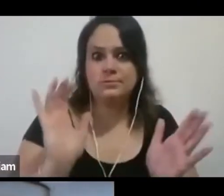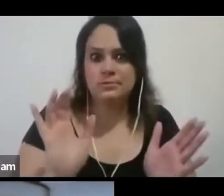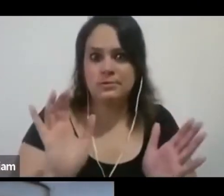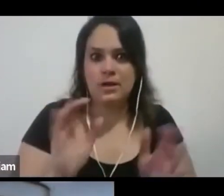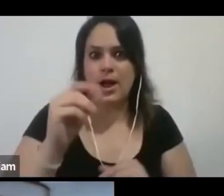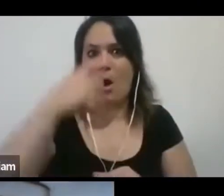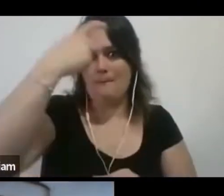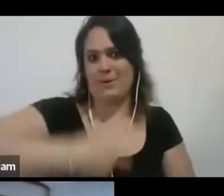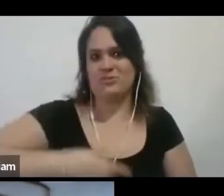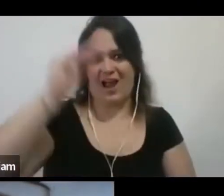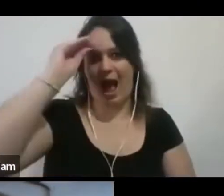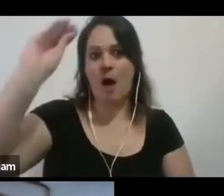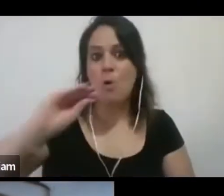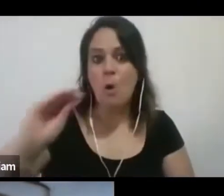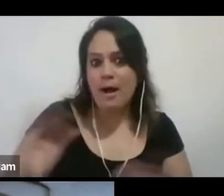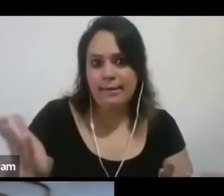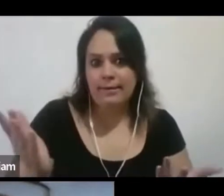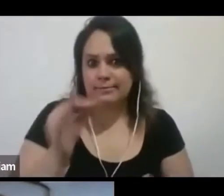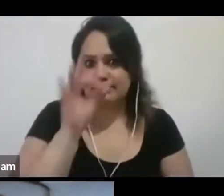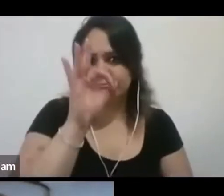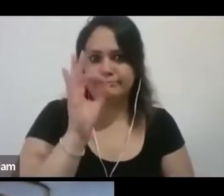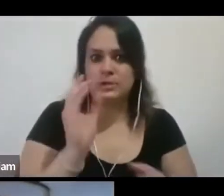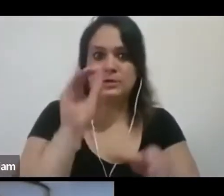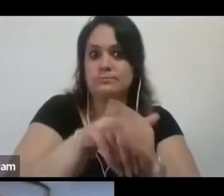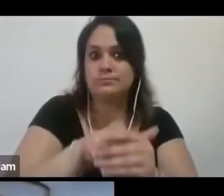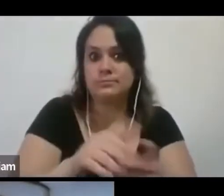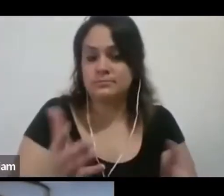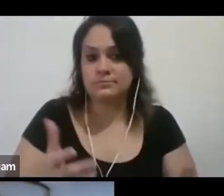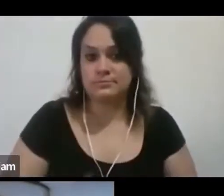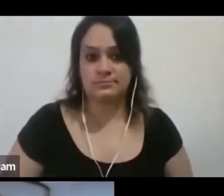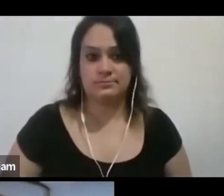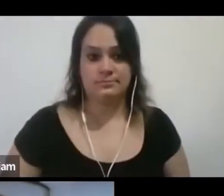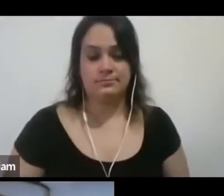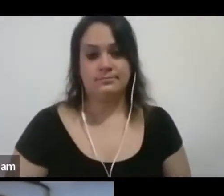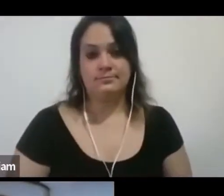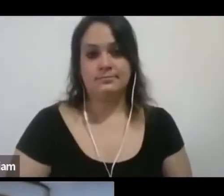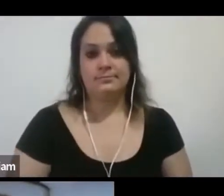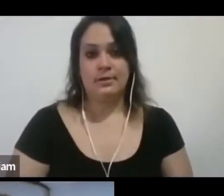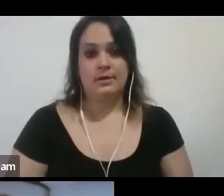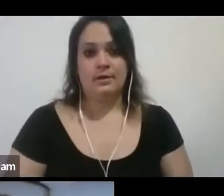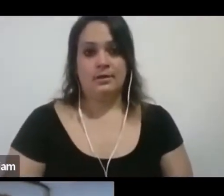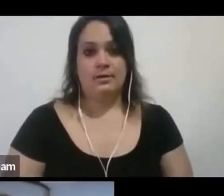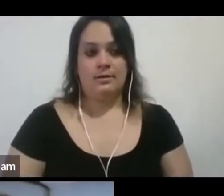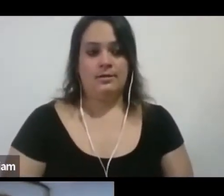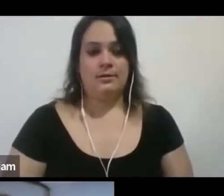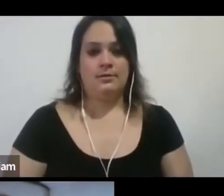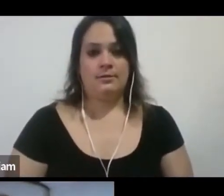una profesional en mi carrera, en mi profesión de abogada.